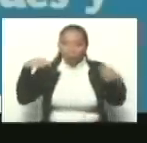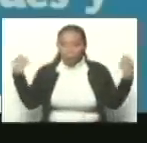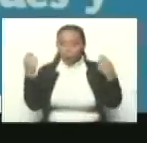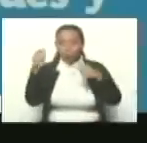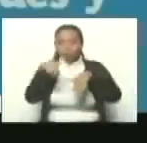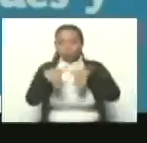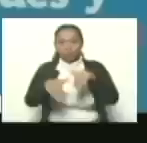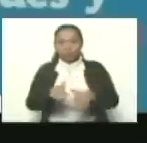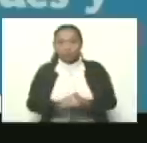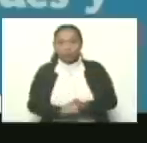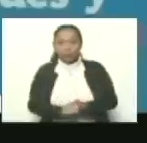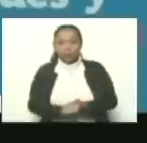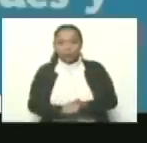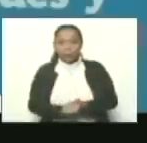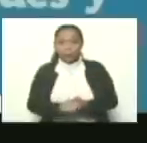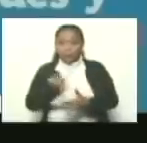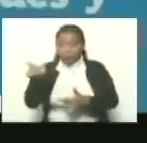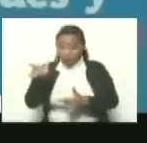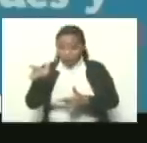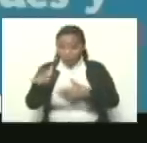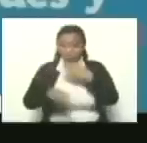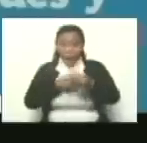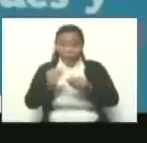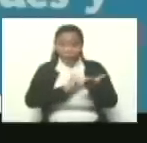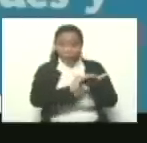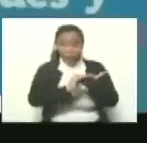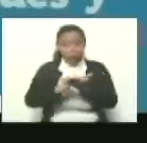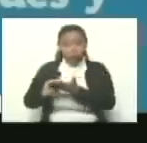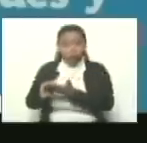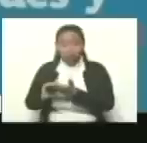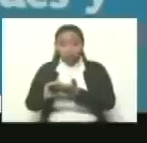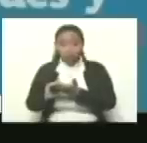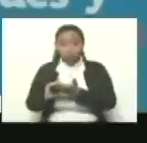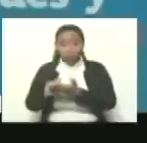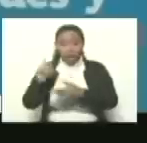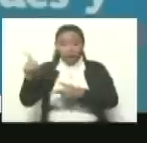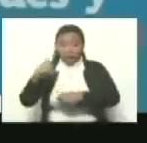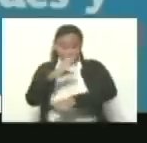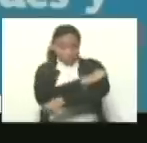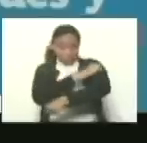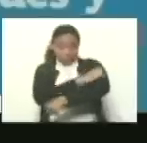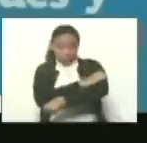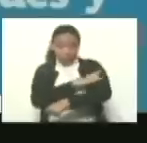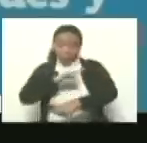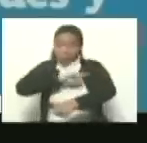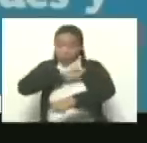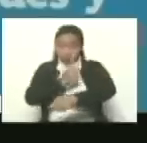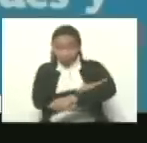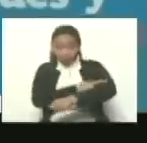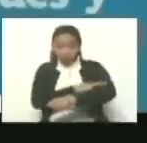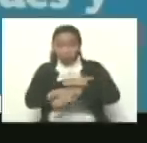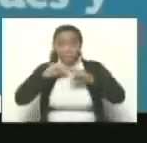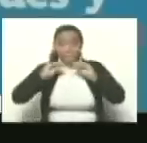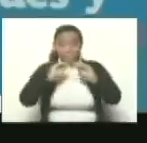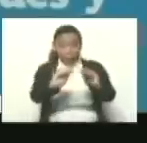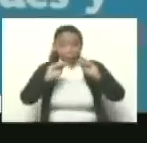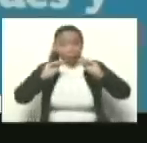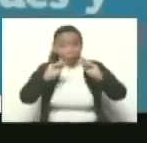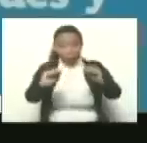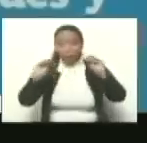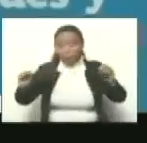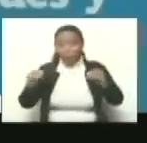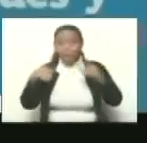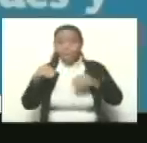electoral. Ellos no van a hacer una campaña. Esa ultraderecha que se está convocando para